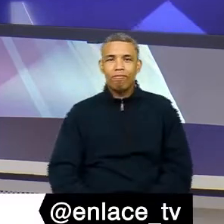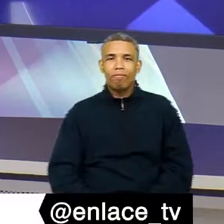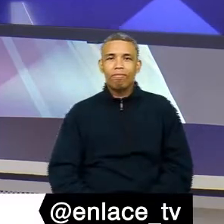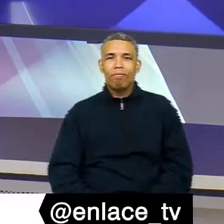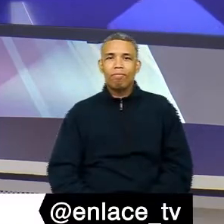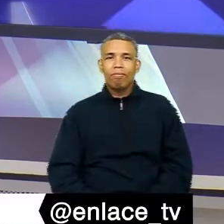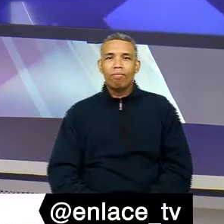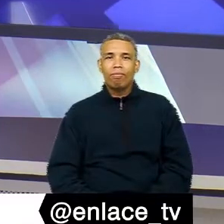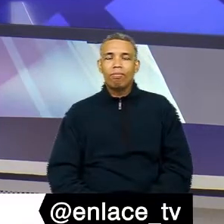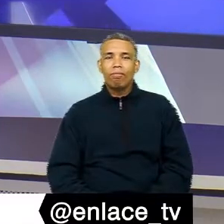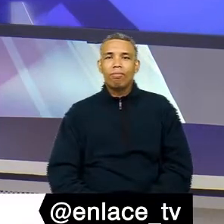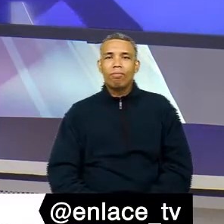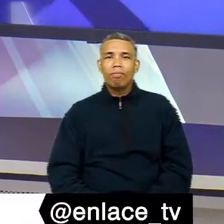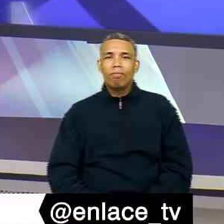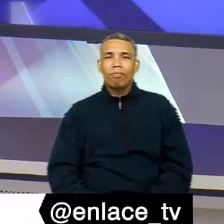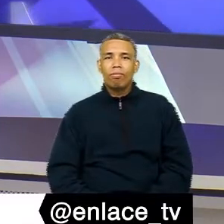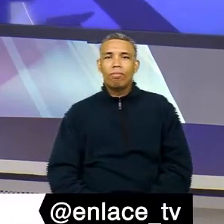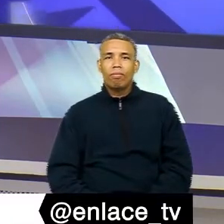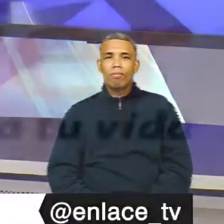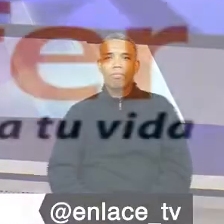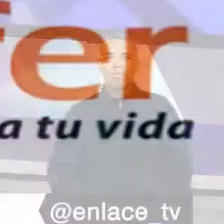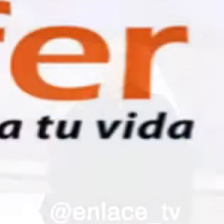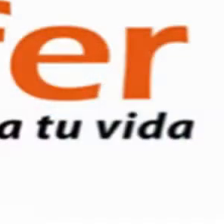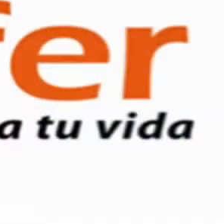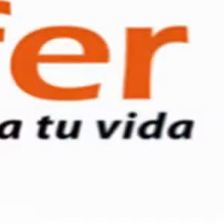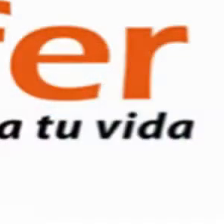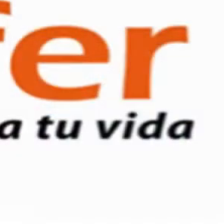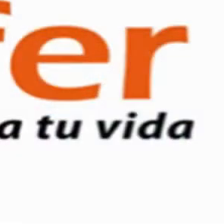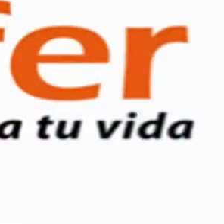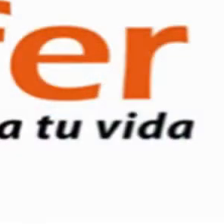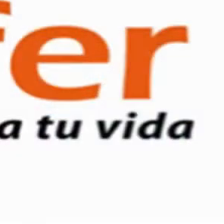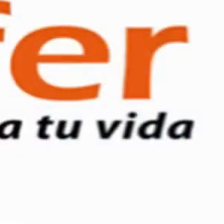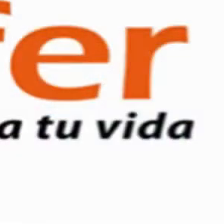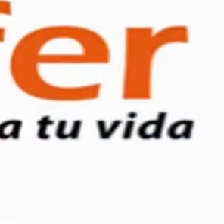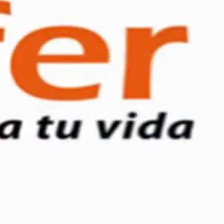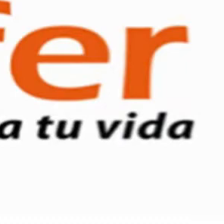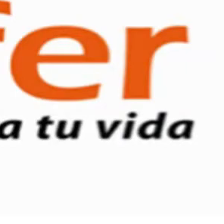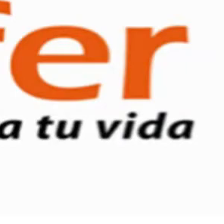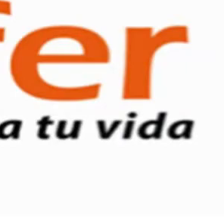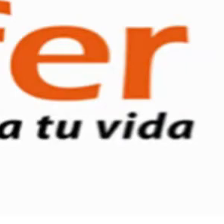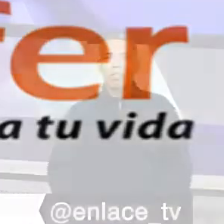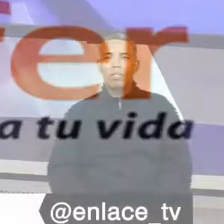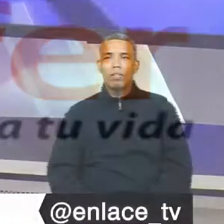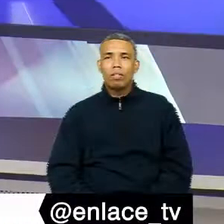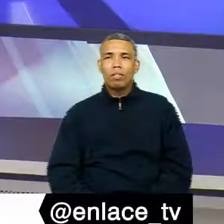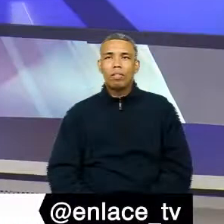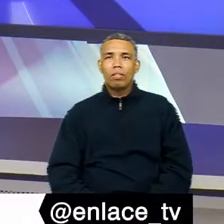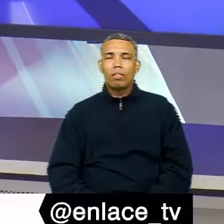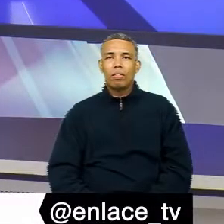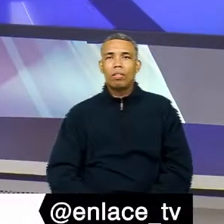usted lo ha dicho. Antes de despedirnos les recuerdo, materiales eléctricos, Electrofer, ilumina tu vida. Nos